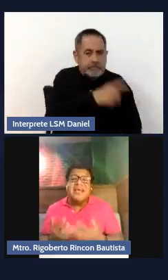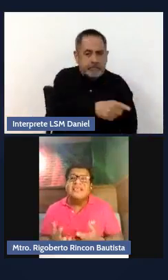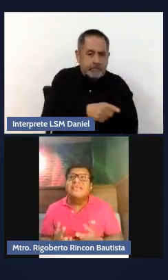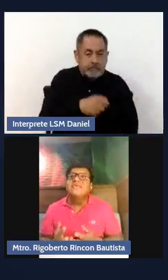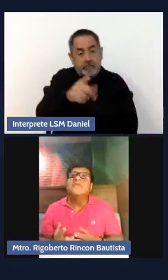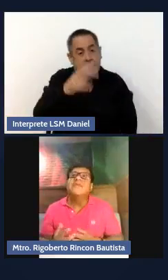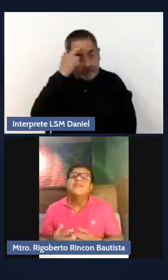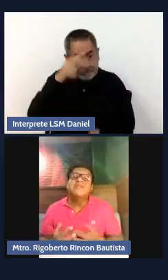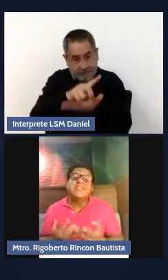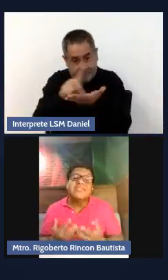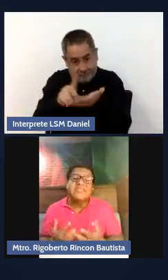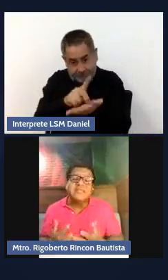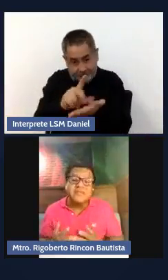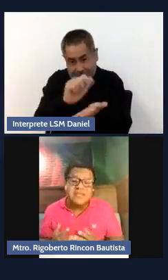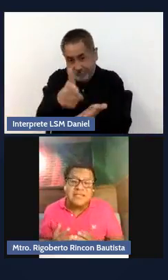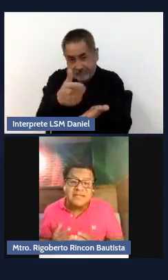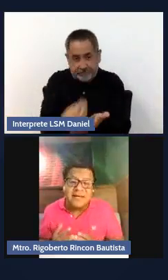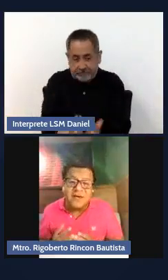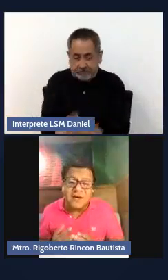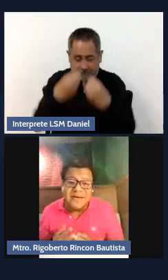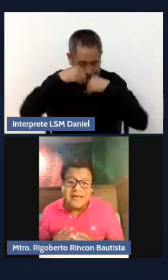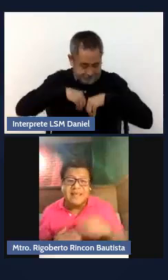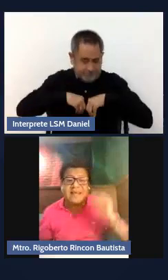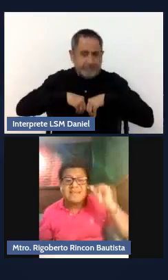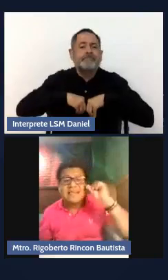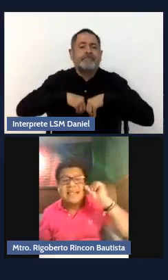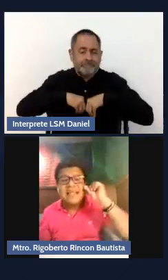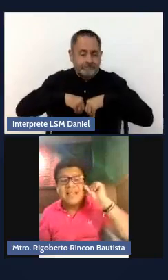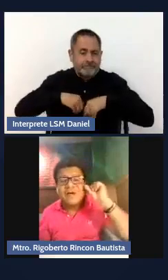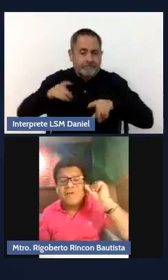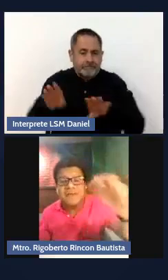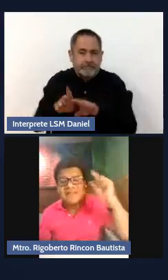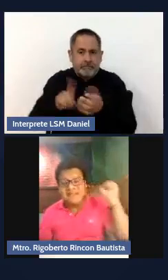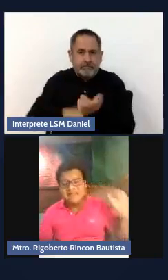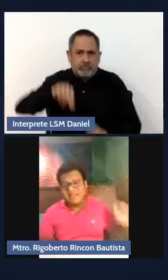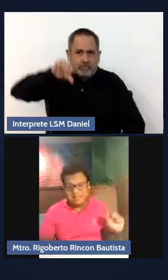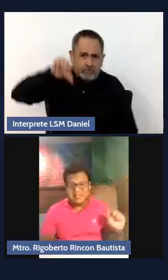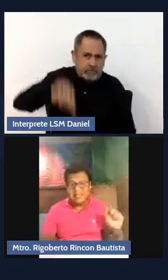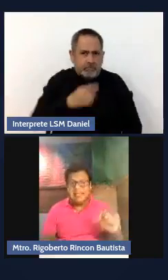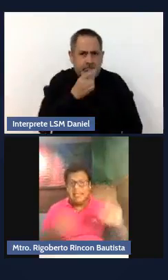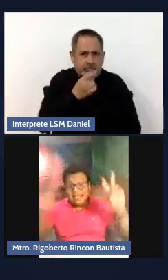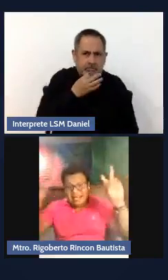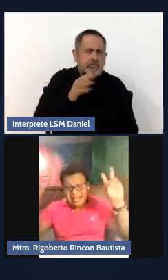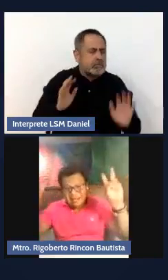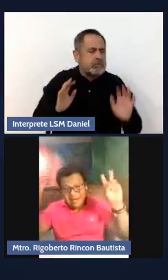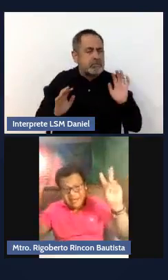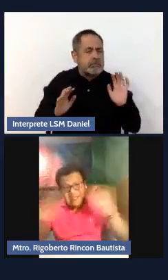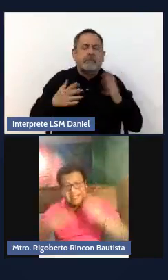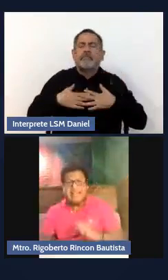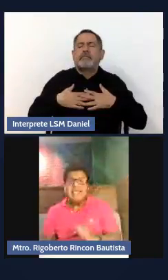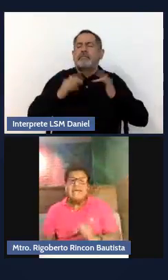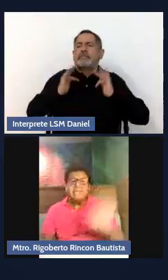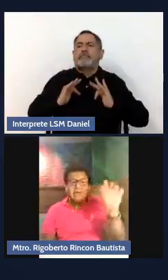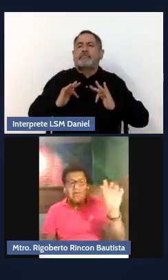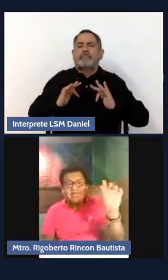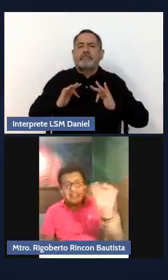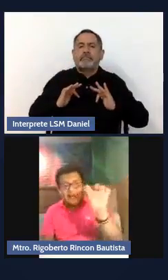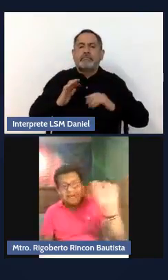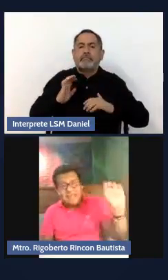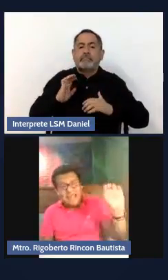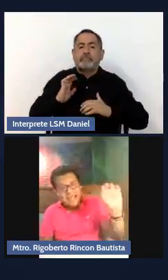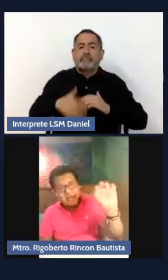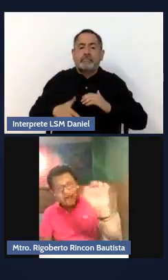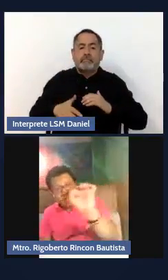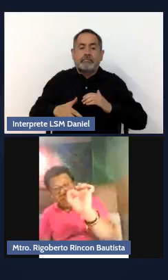hablando de que esta sustancia lo que va a generar va a ser la recompensa inmediata, en apariencia, pero esta termina en un